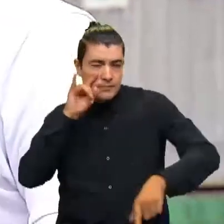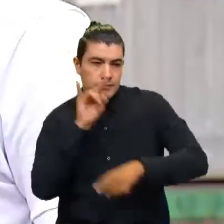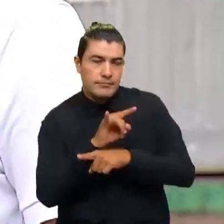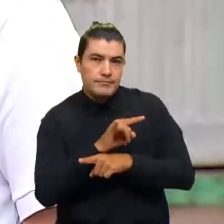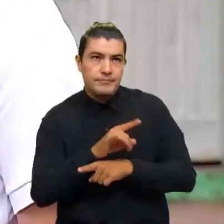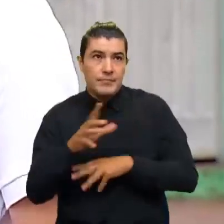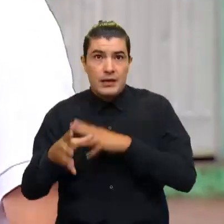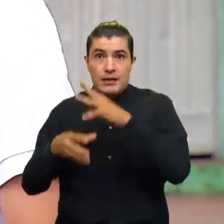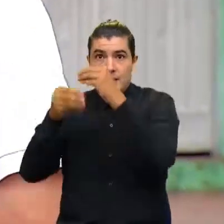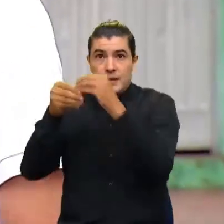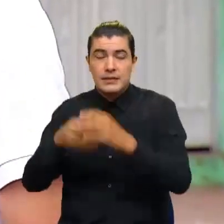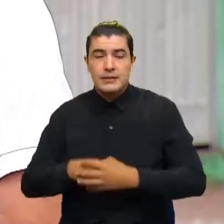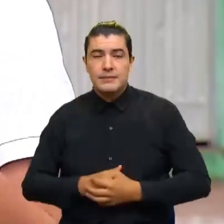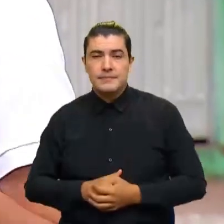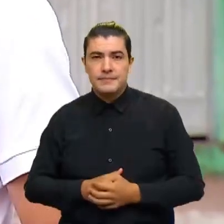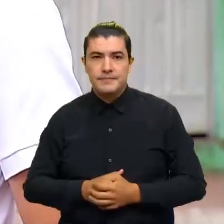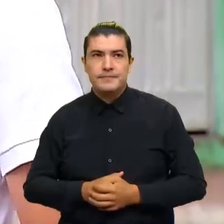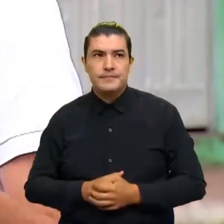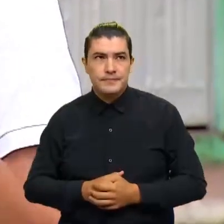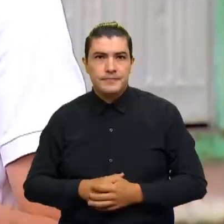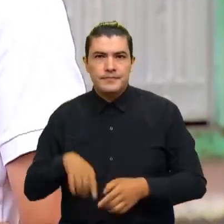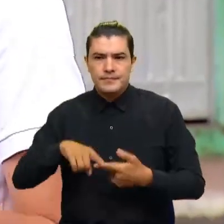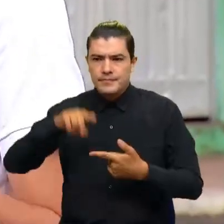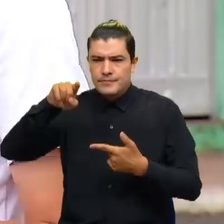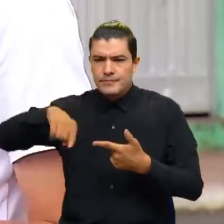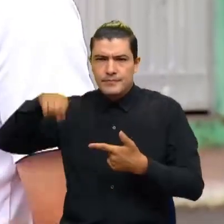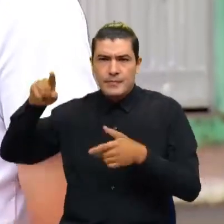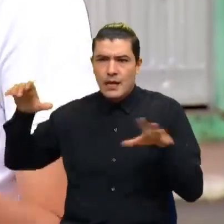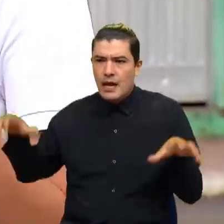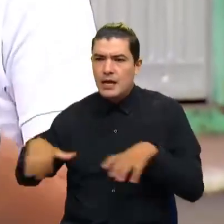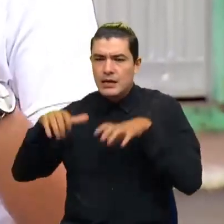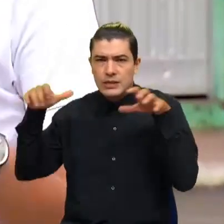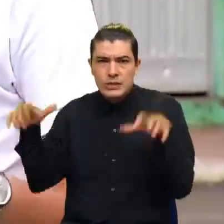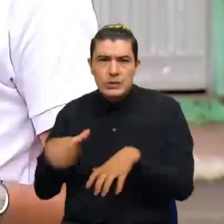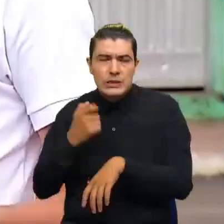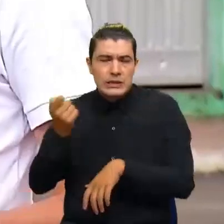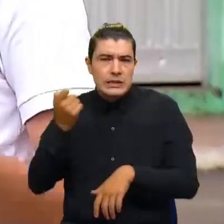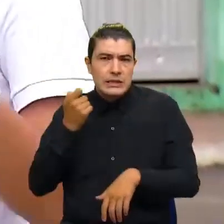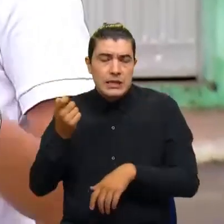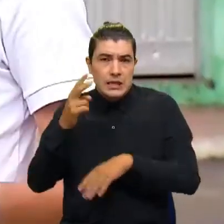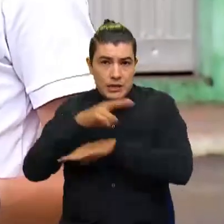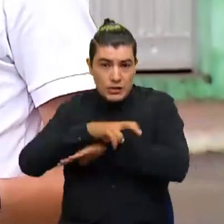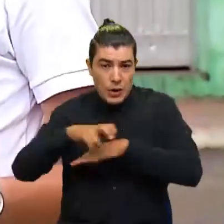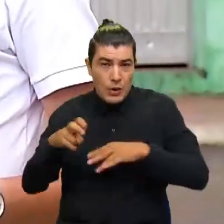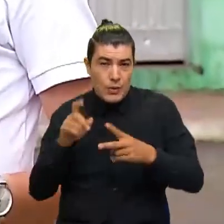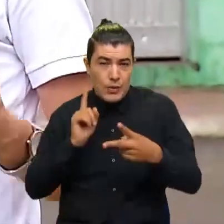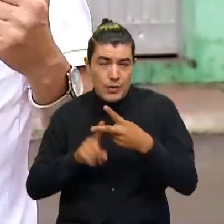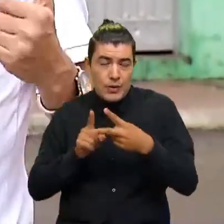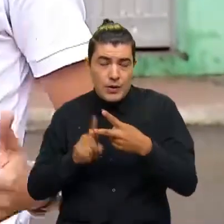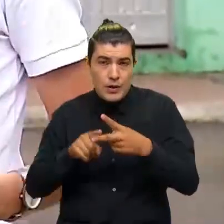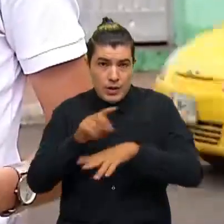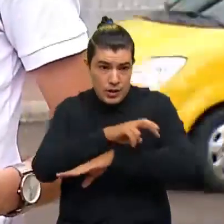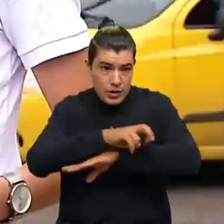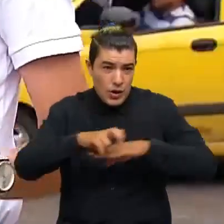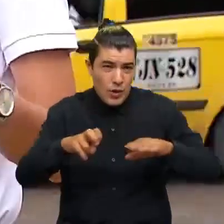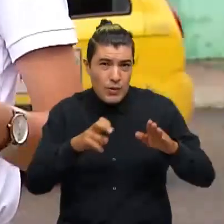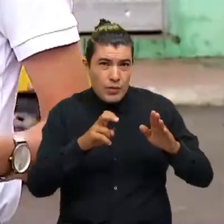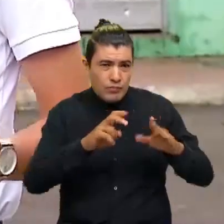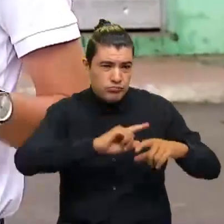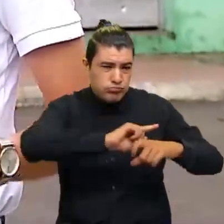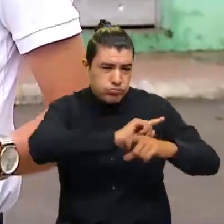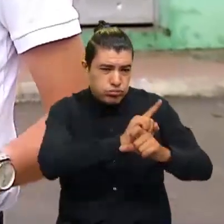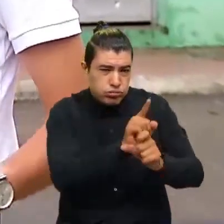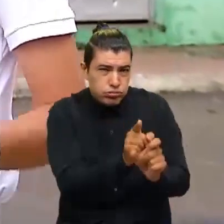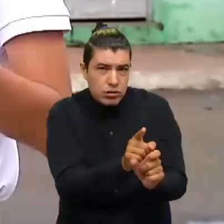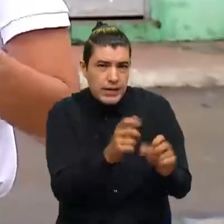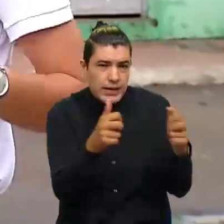vez, se han presentado un gran índice de delitos comunes como el hurto simple a medidores de energía, a